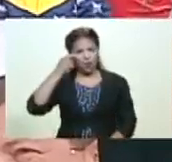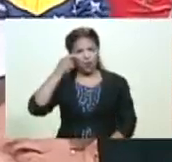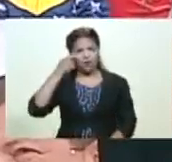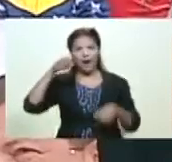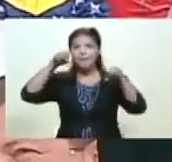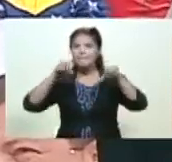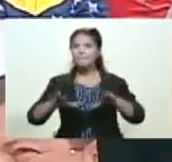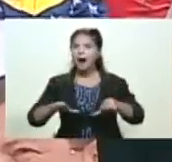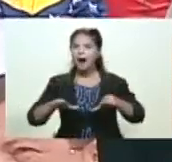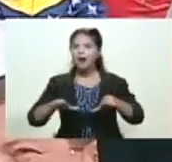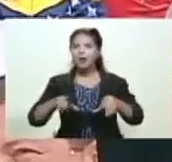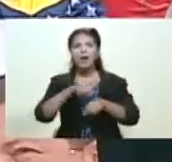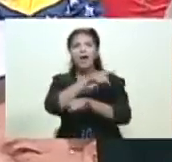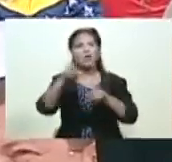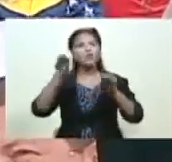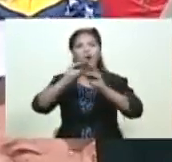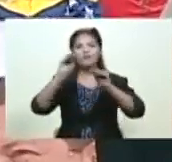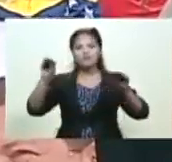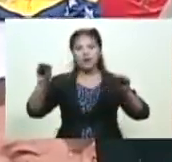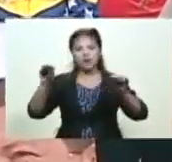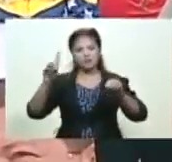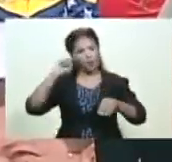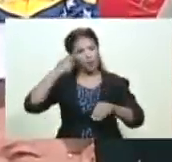del paro cínico que ellos decretaron?